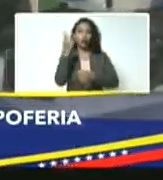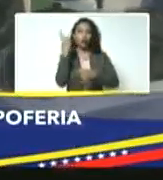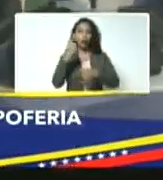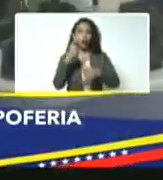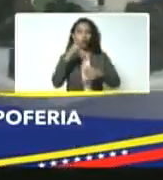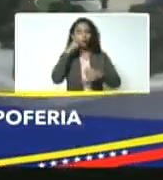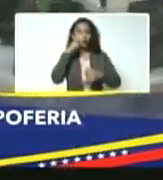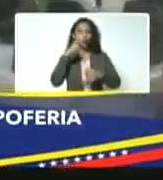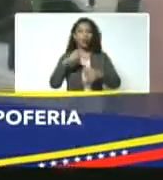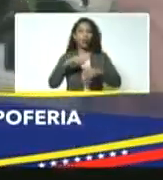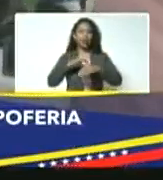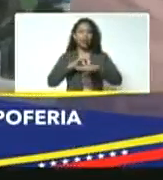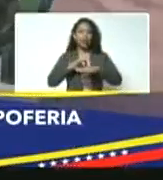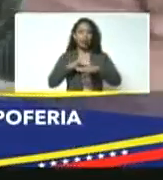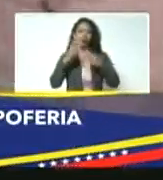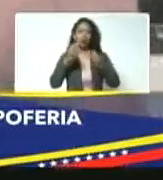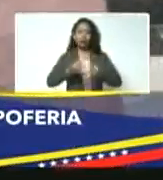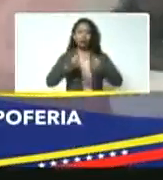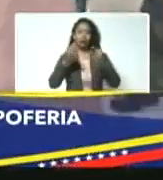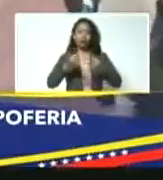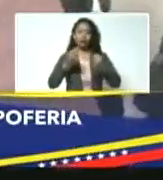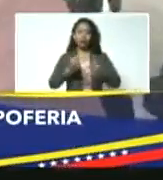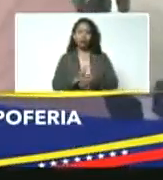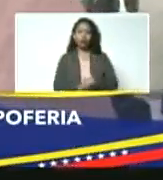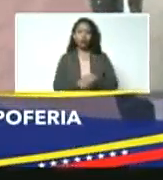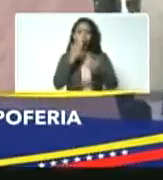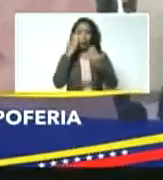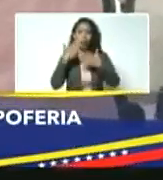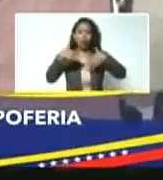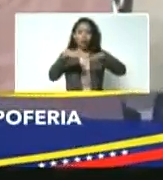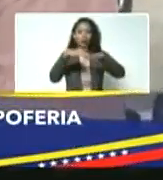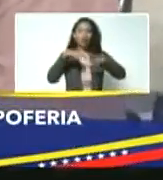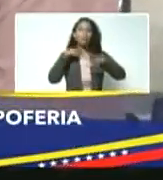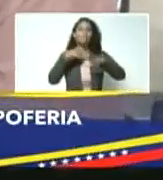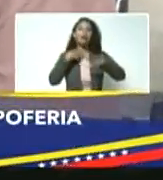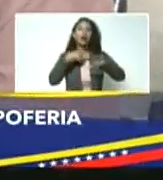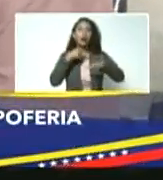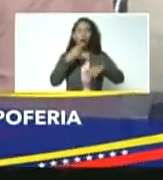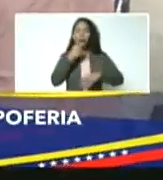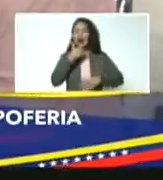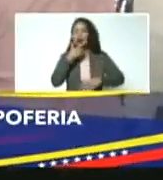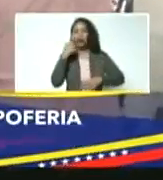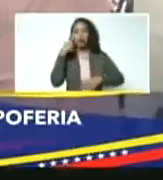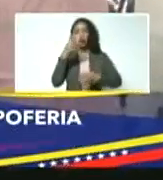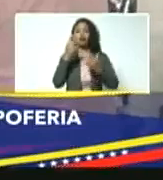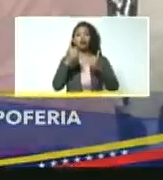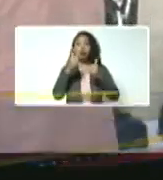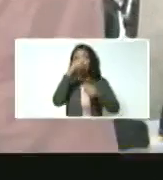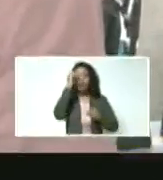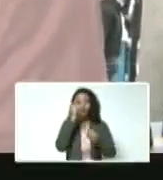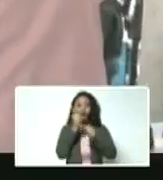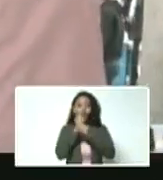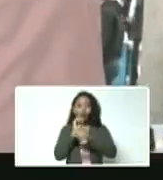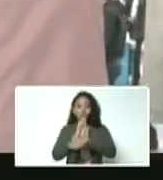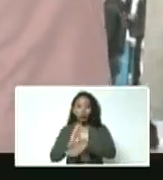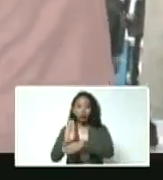mucha cuero, calidad. Mucha calidad. Mucha calidad. Que veo, mire, este cuero marrón bellísimo. bien trabajado, bien